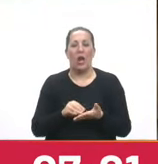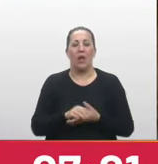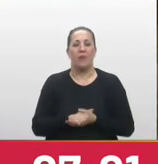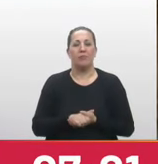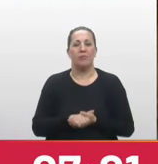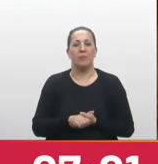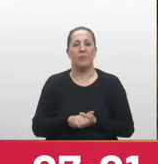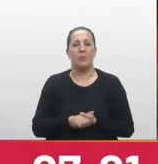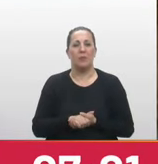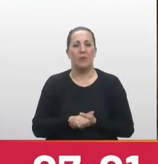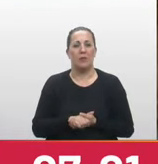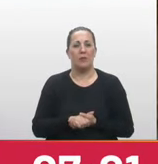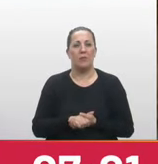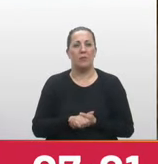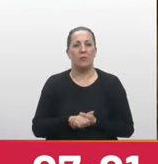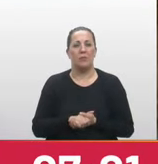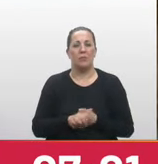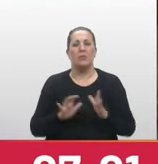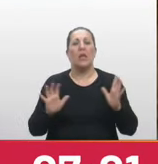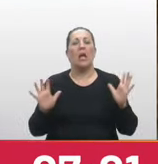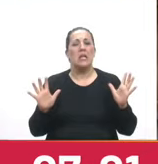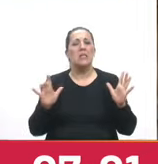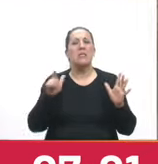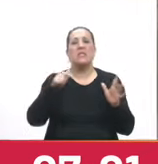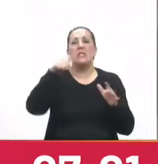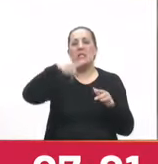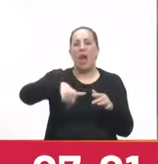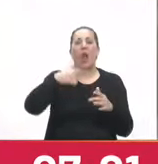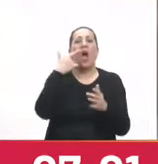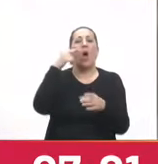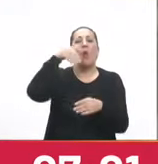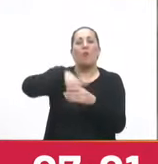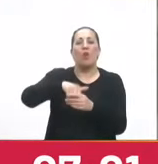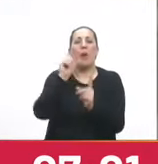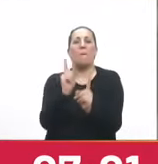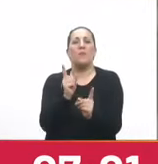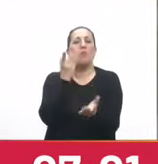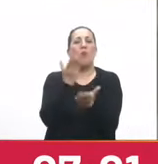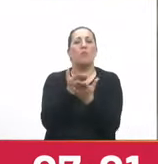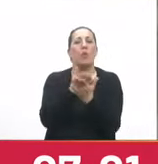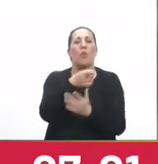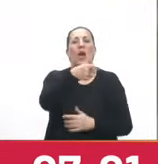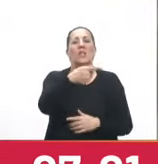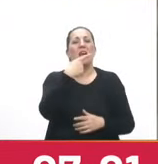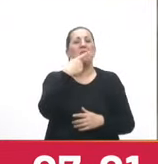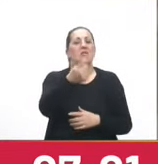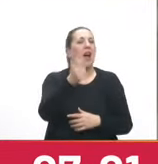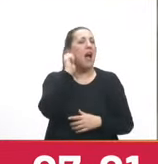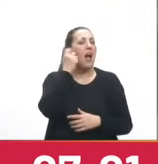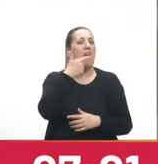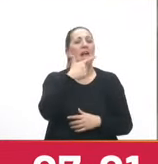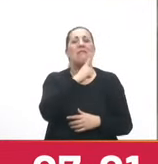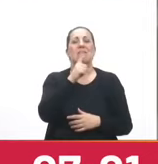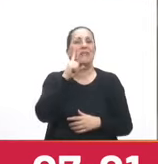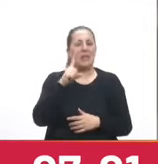emite un comunicado donde dice que una vez aprobada la celebra lógicamente la aprobación en general de la ley bases y dice que ya es el primer paso para